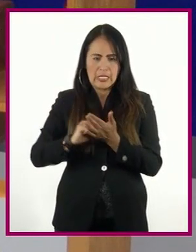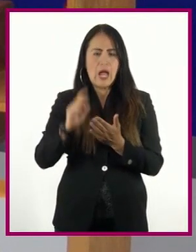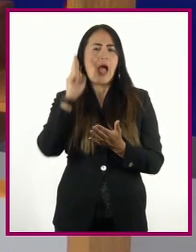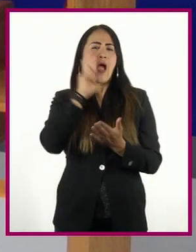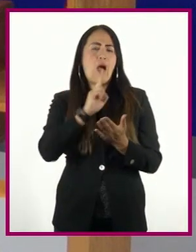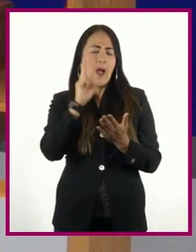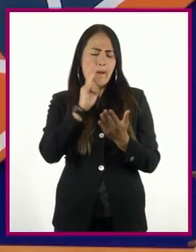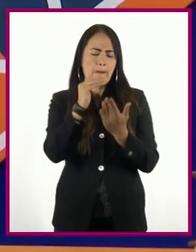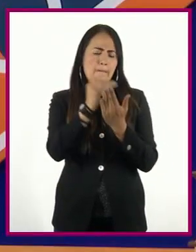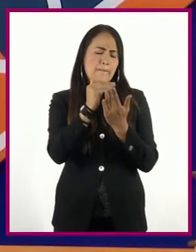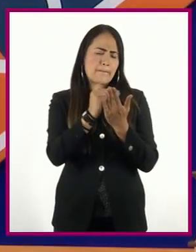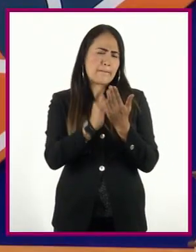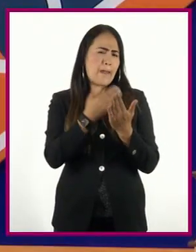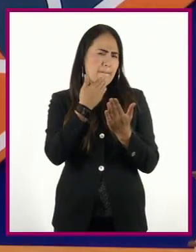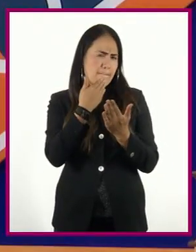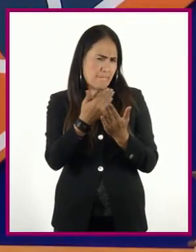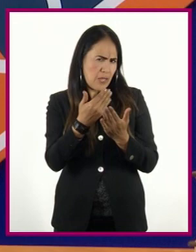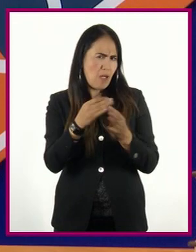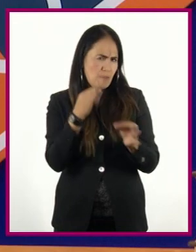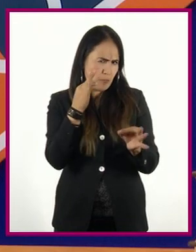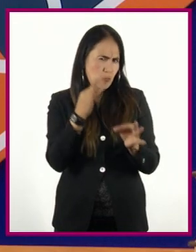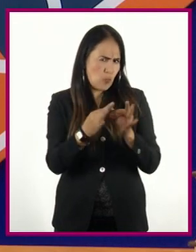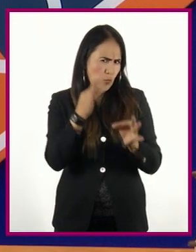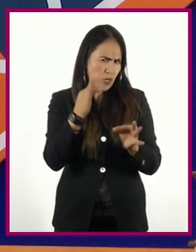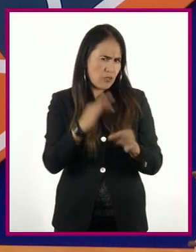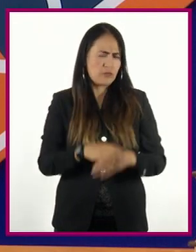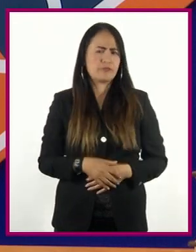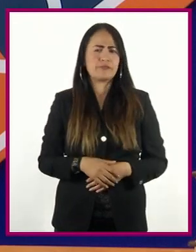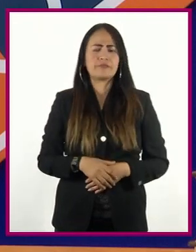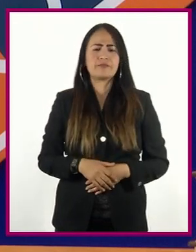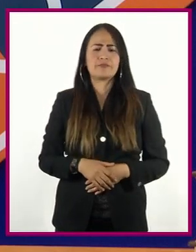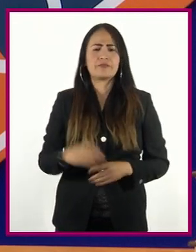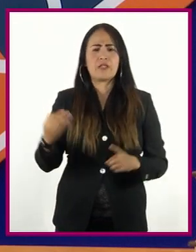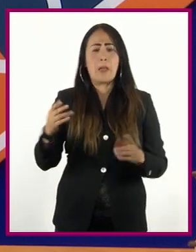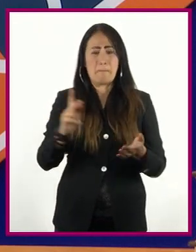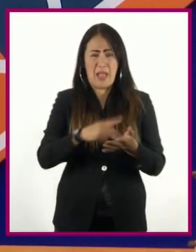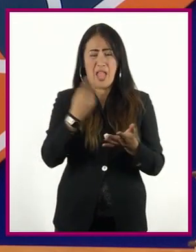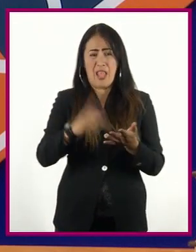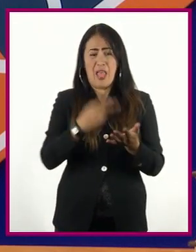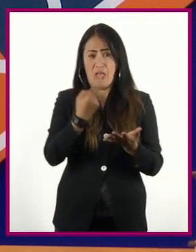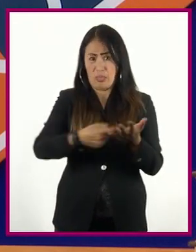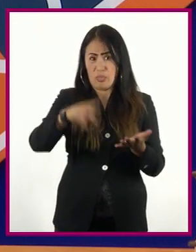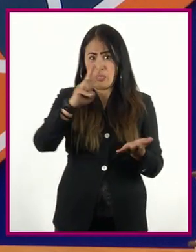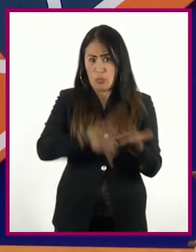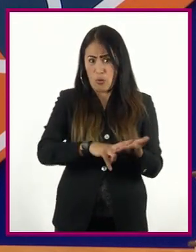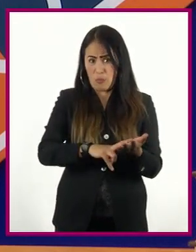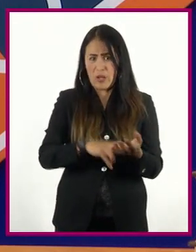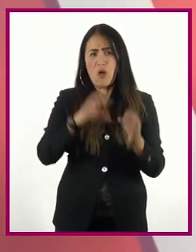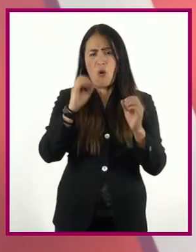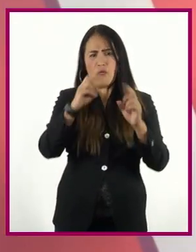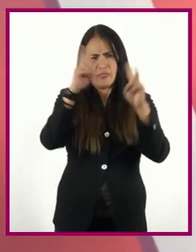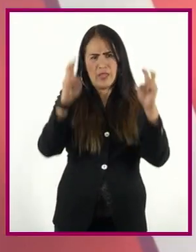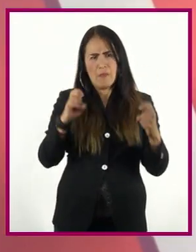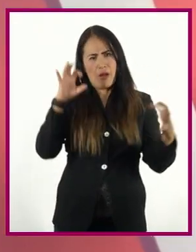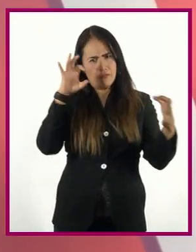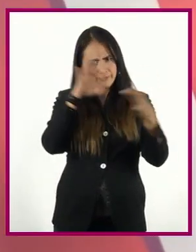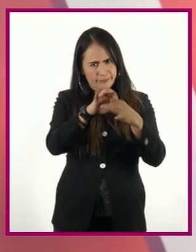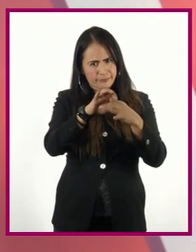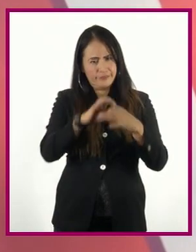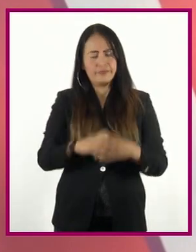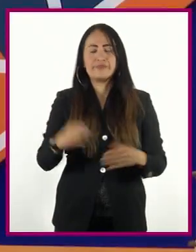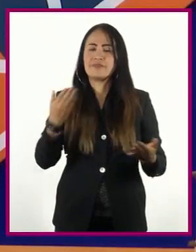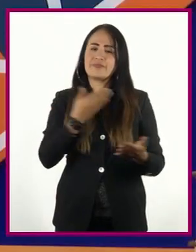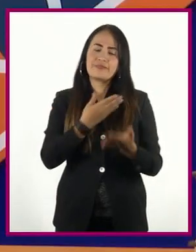sean pertinentes, que estén bien planteadas, que no se repitan y que estén acordes con el tema.